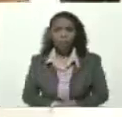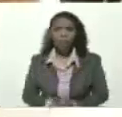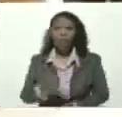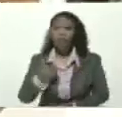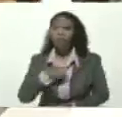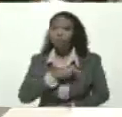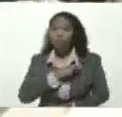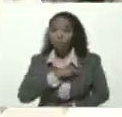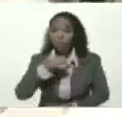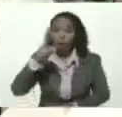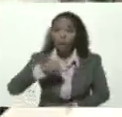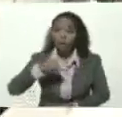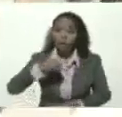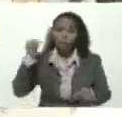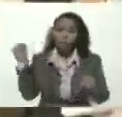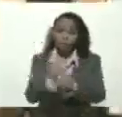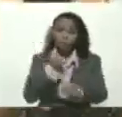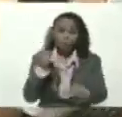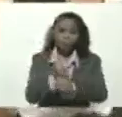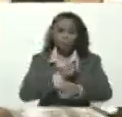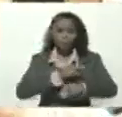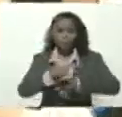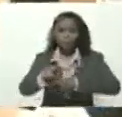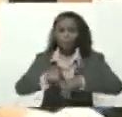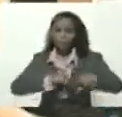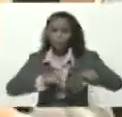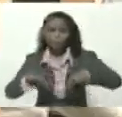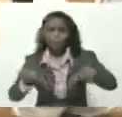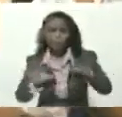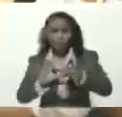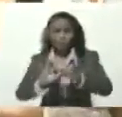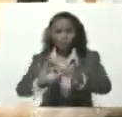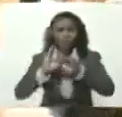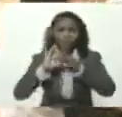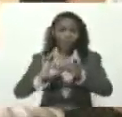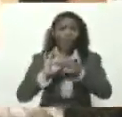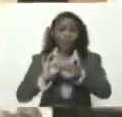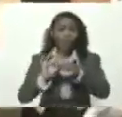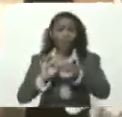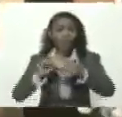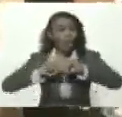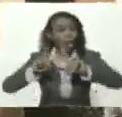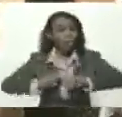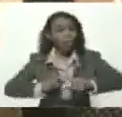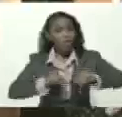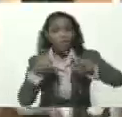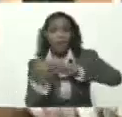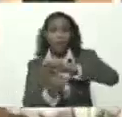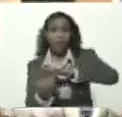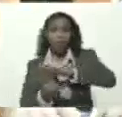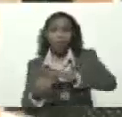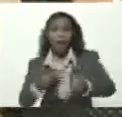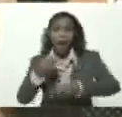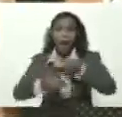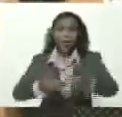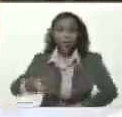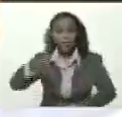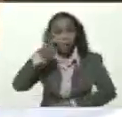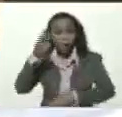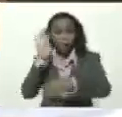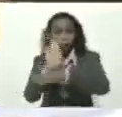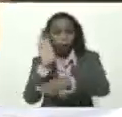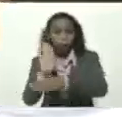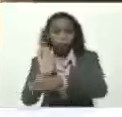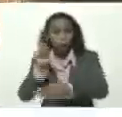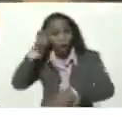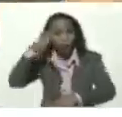Nosotros estamos trabajando coordinadamente, estrechamente, con las diversas instancias que garantizan la seguridad